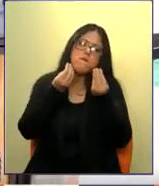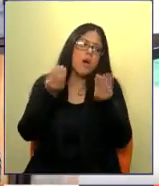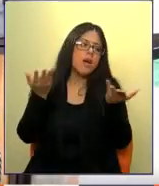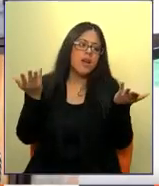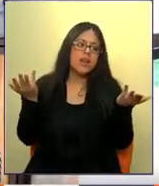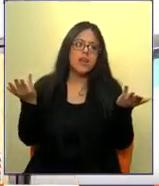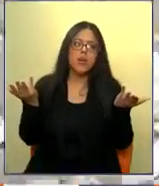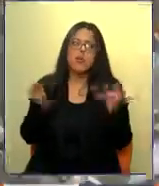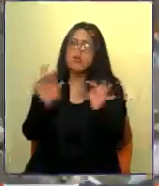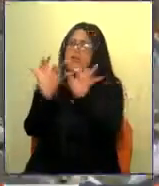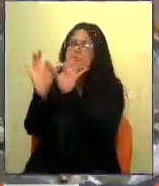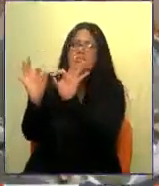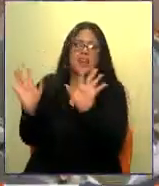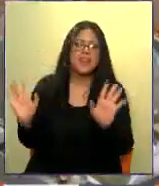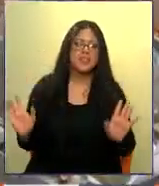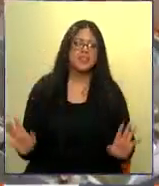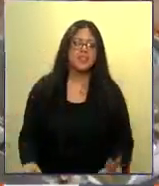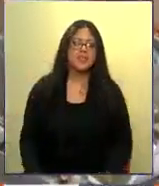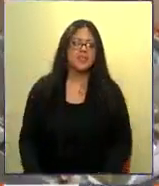Fenomenal.